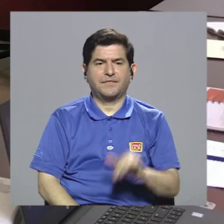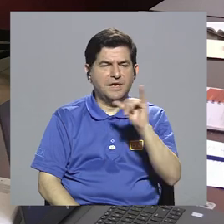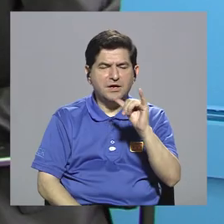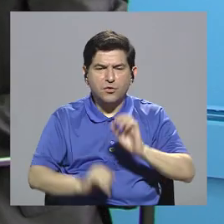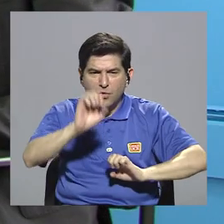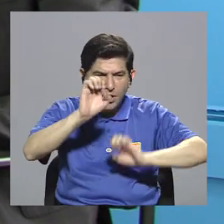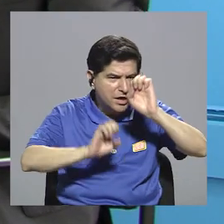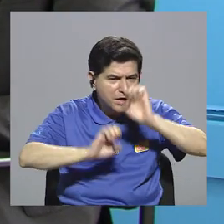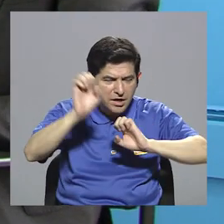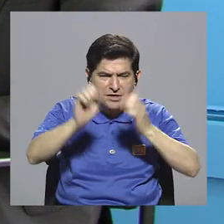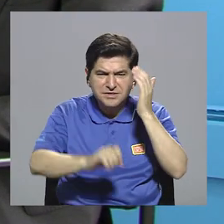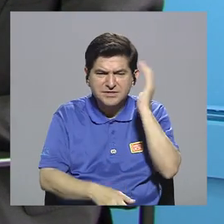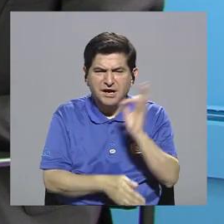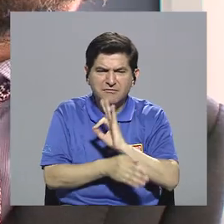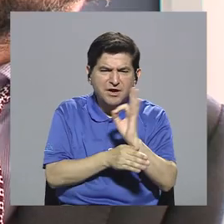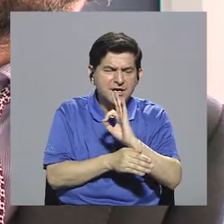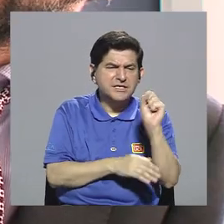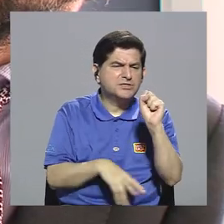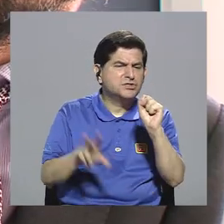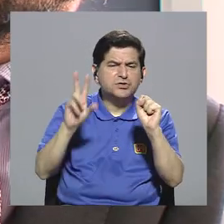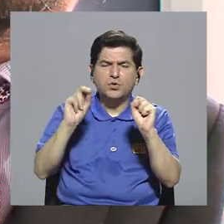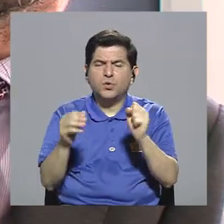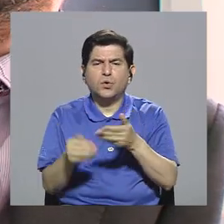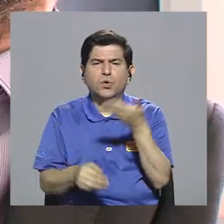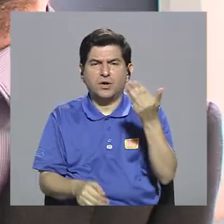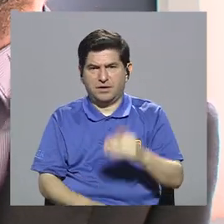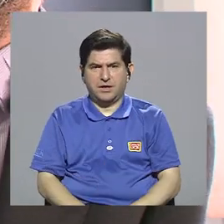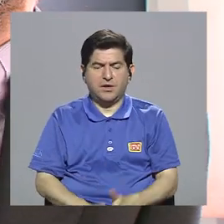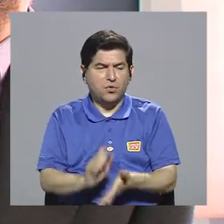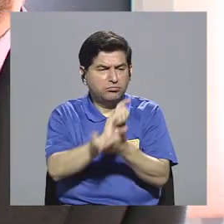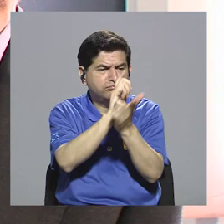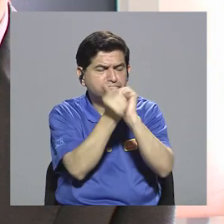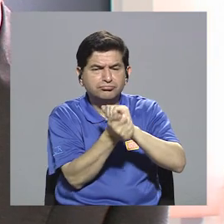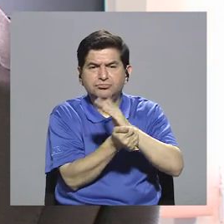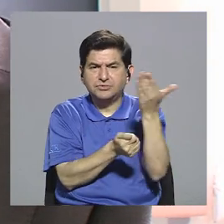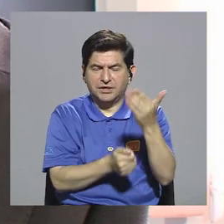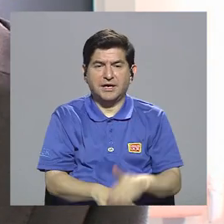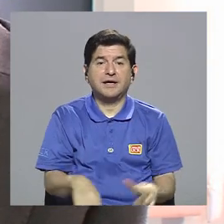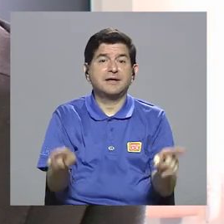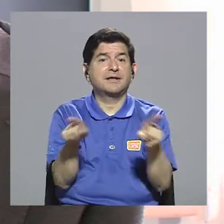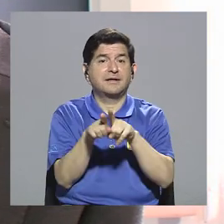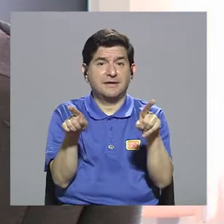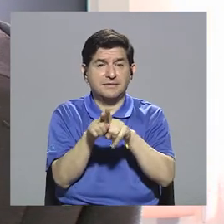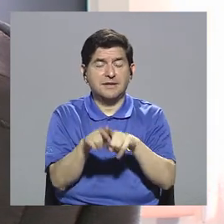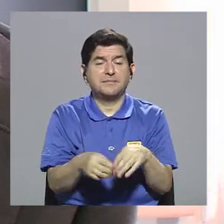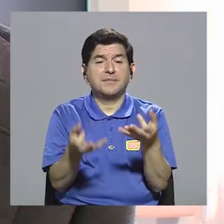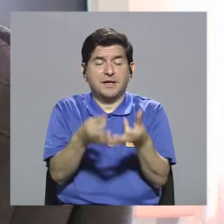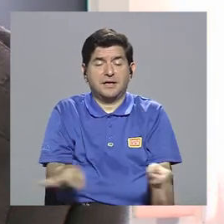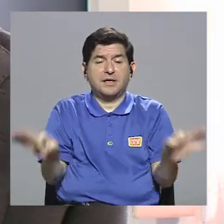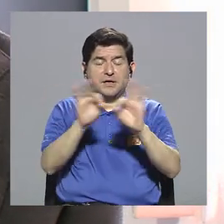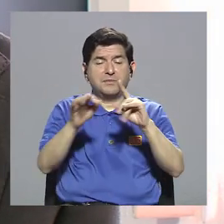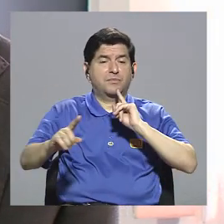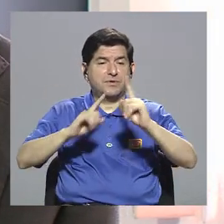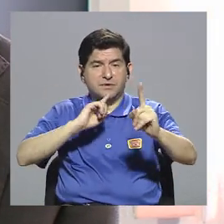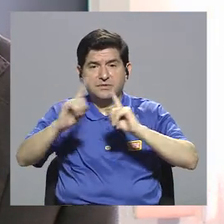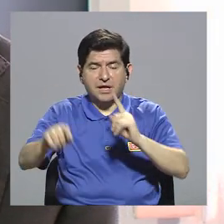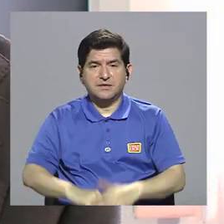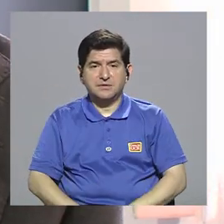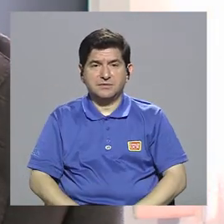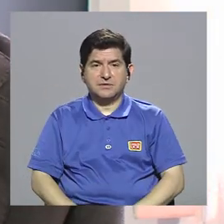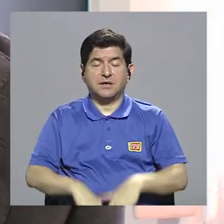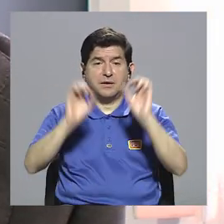evaluar de saber qué está funcionando que no está funcionando que hay que readecuar y qué es lo que además vale la pena difundir para que otros